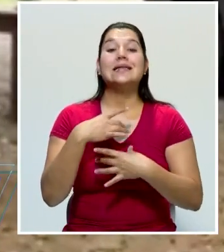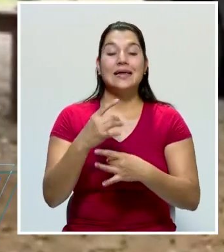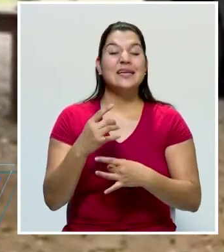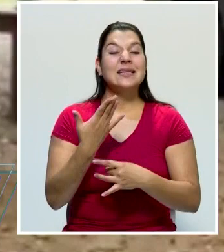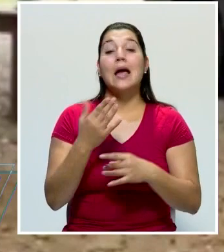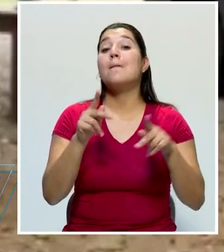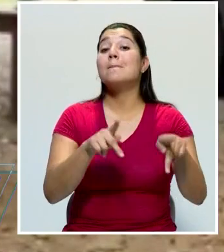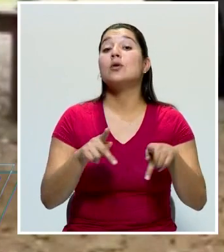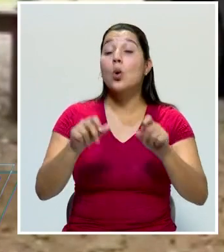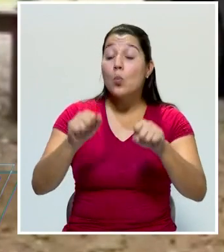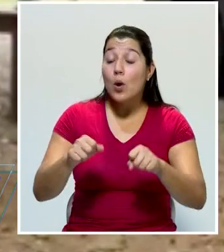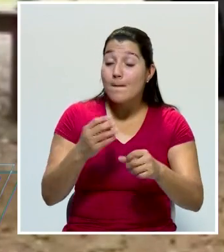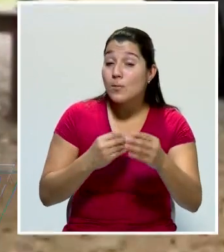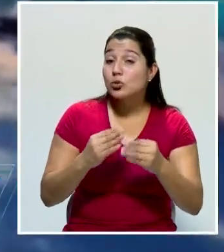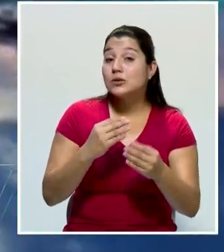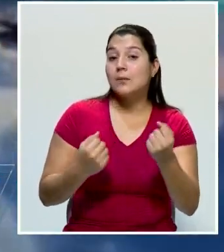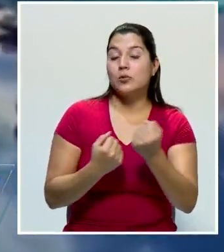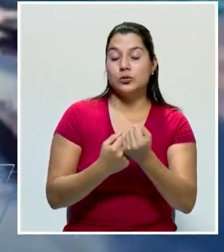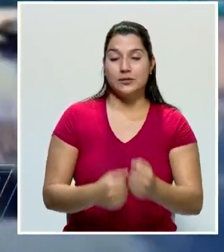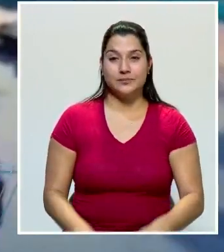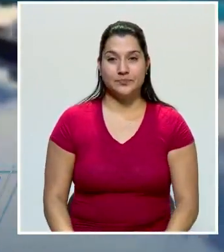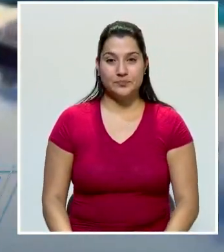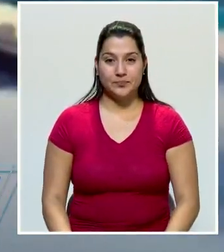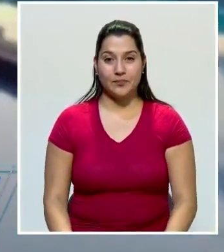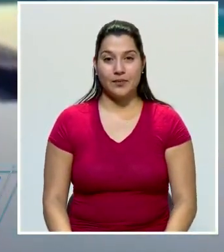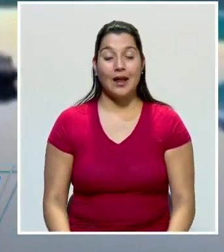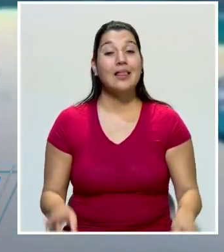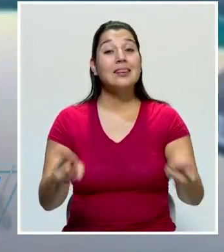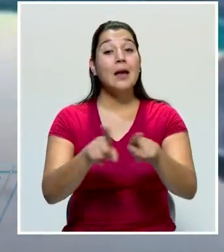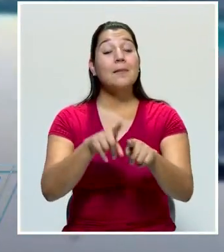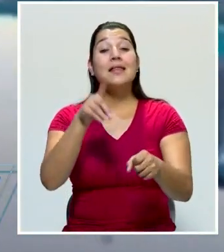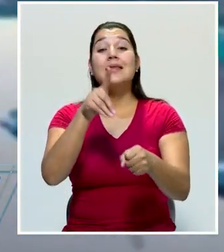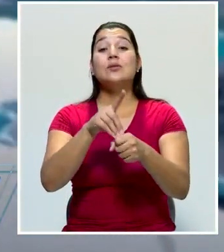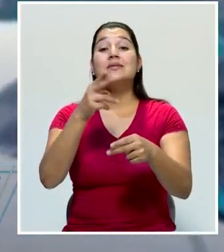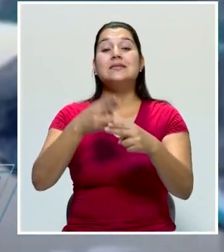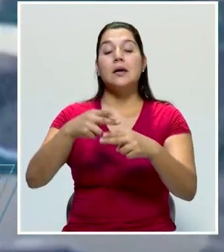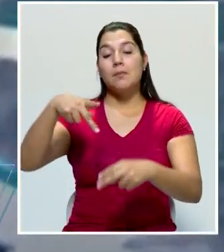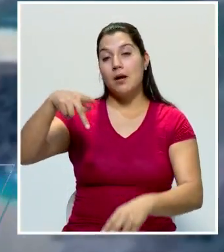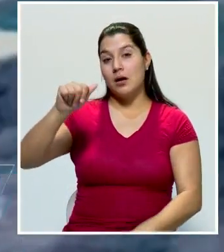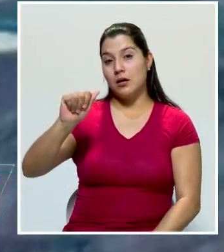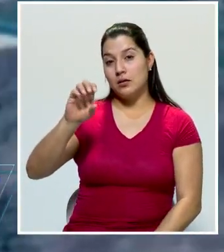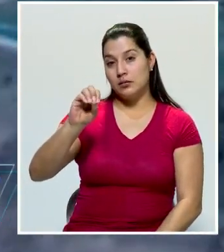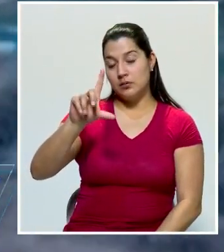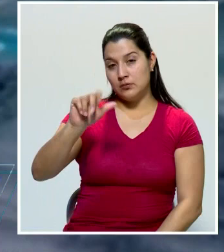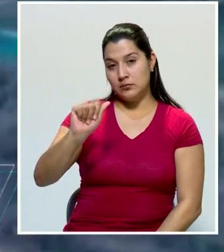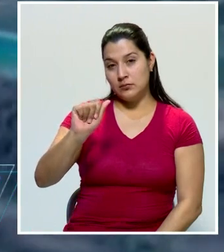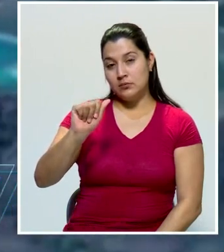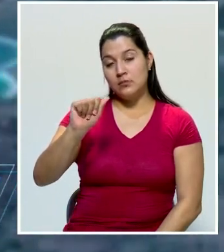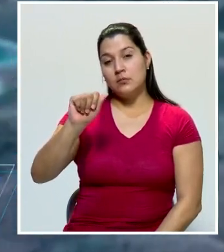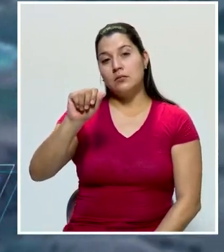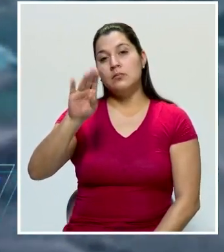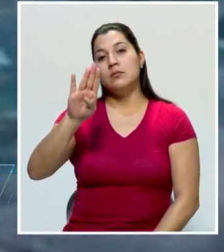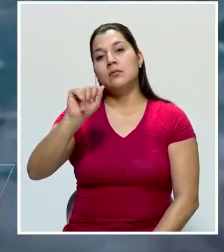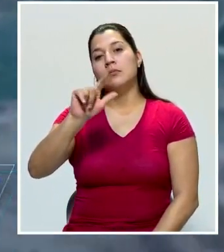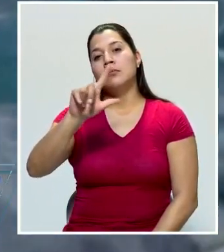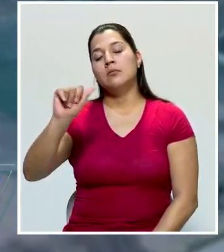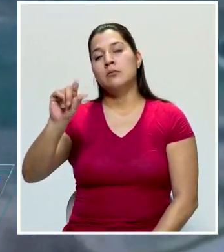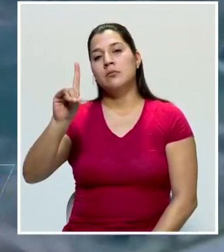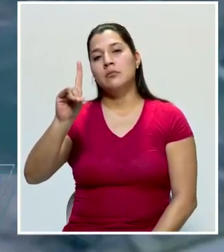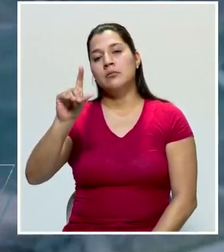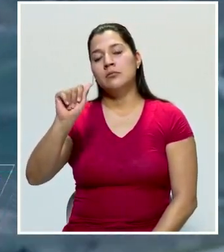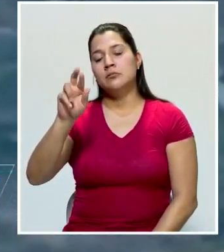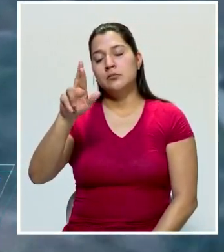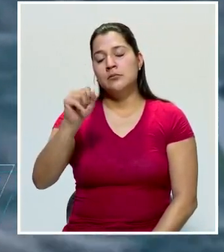a producir y apoyarlos en ese campo. Por otra parte, la legisladora Paola Valladares manifestó que la Comisión de Infraestructura estaría